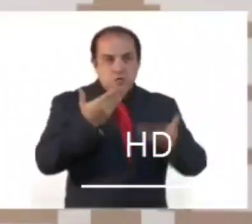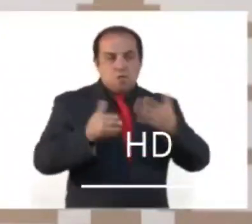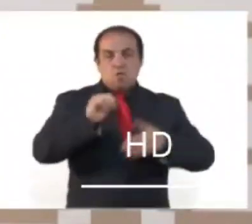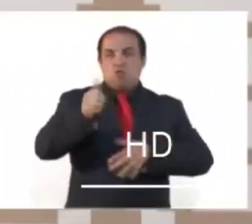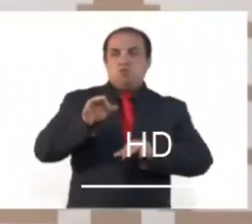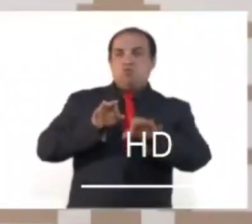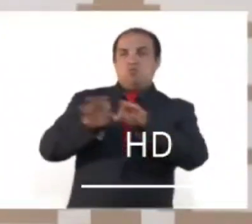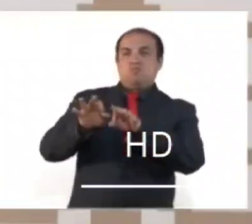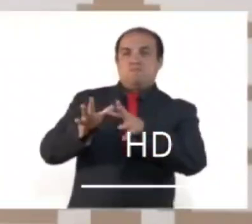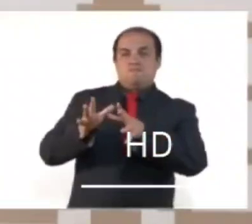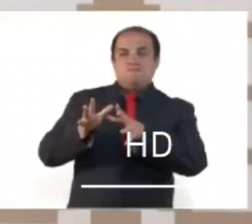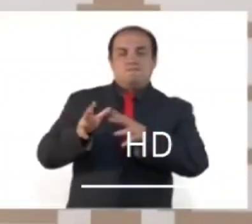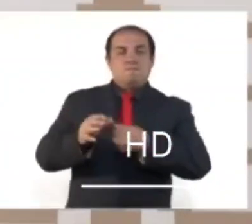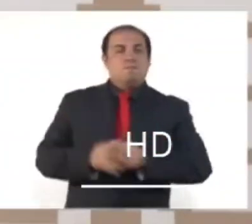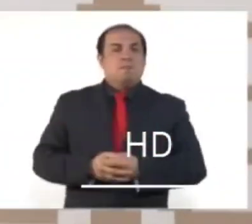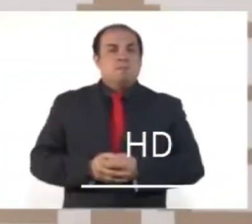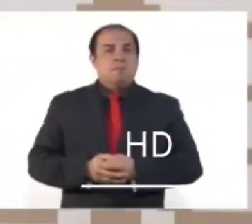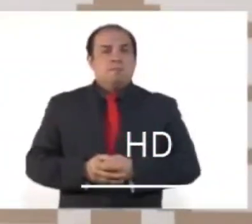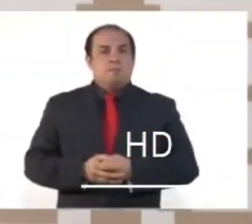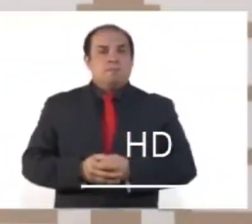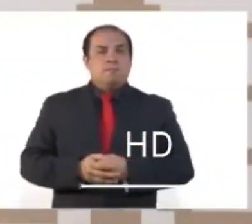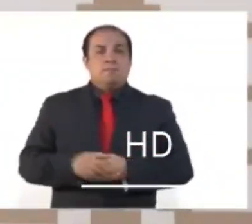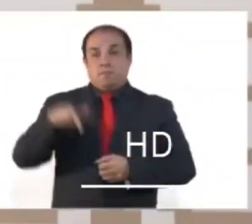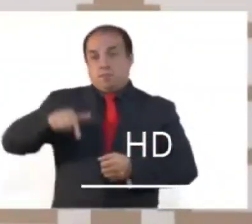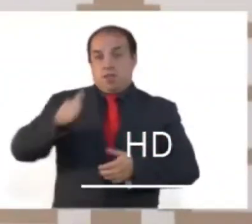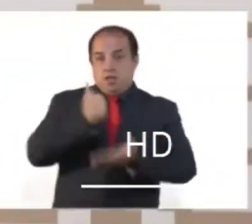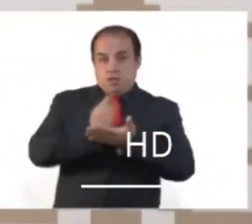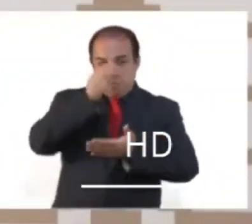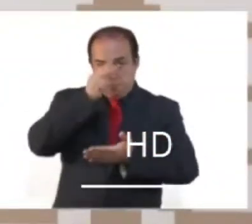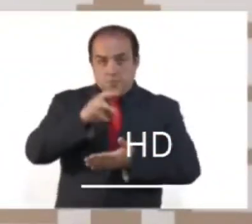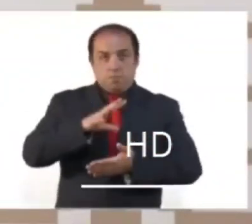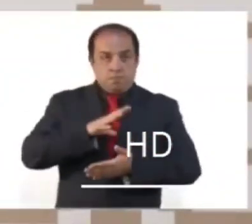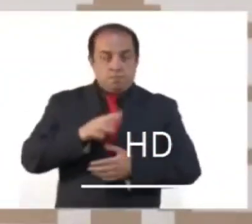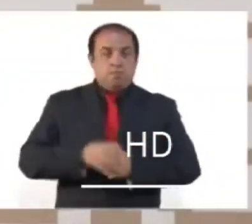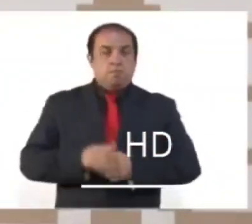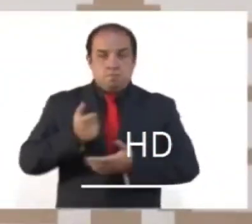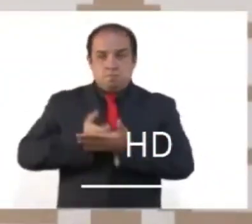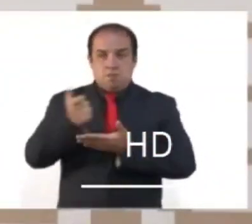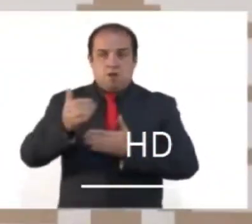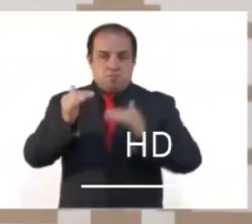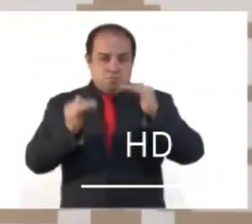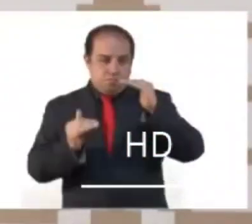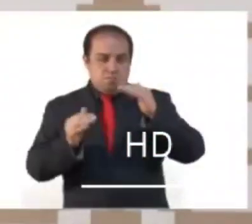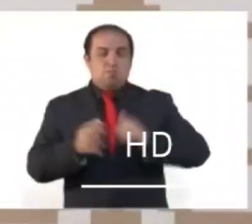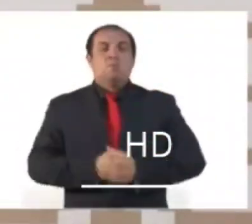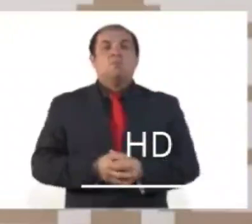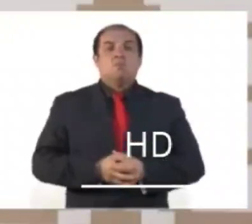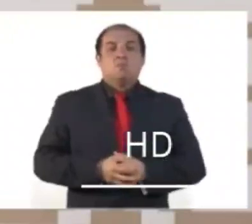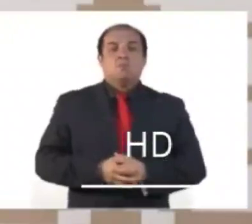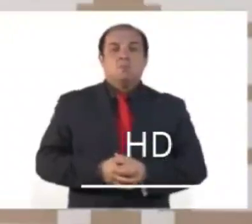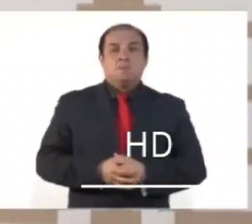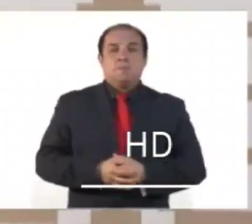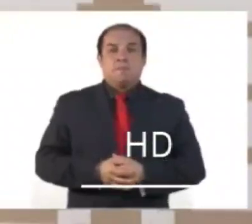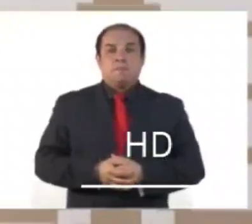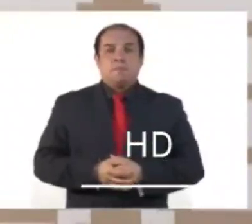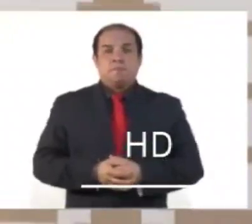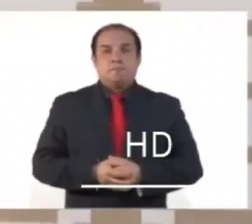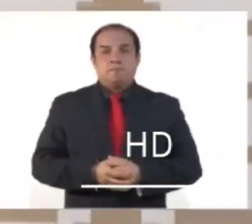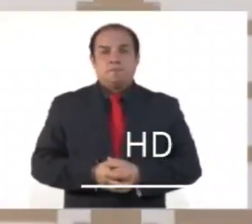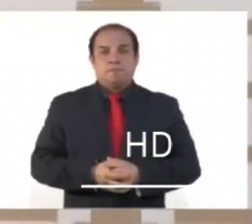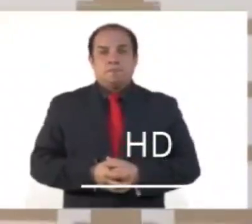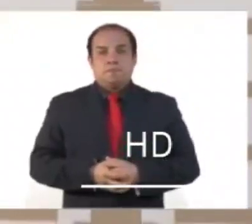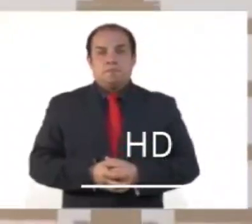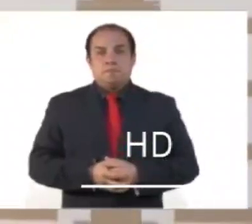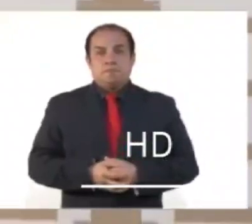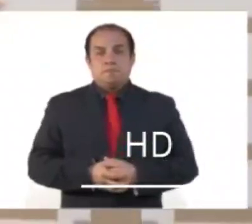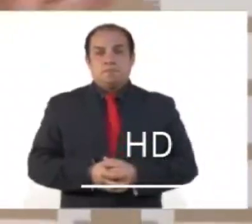otro empleo aquí en la Ciudad de México. Y bueno, como un reflejo de todo lo que